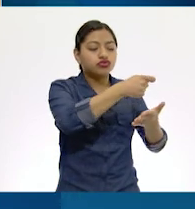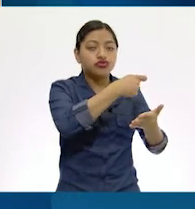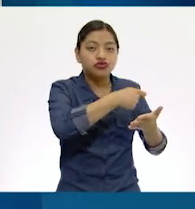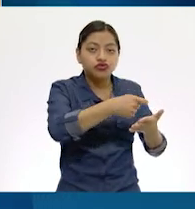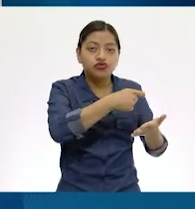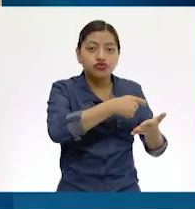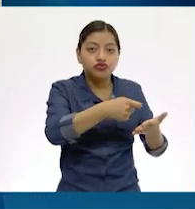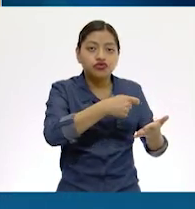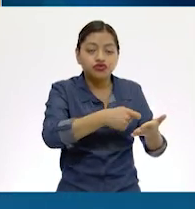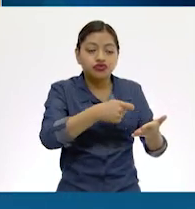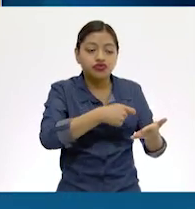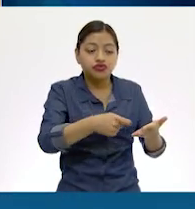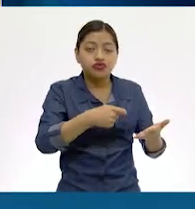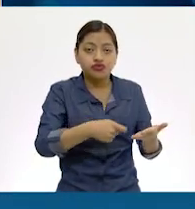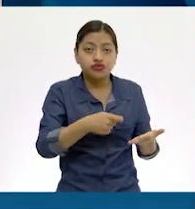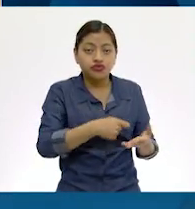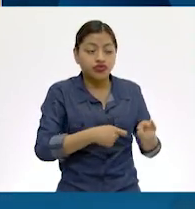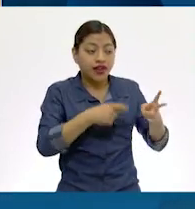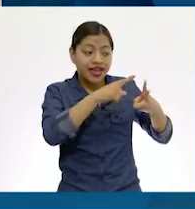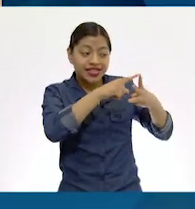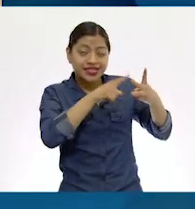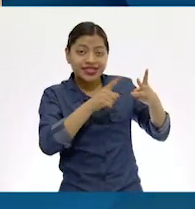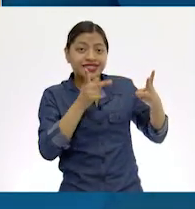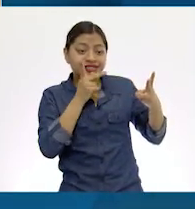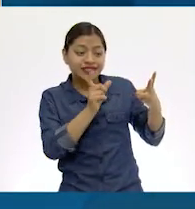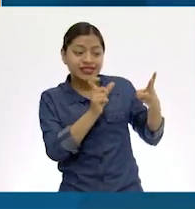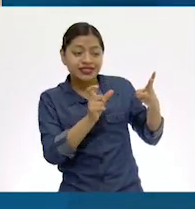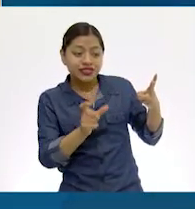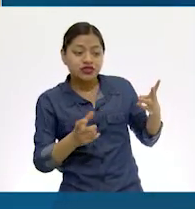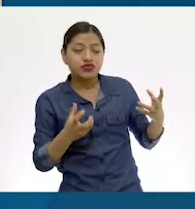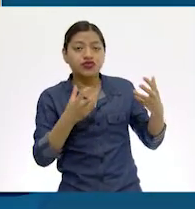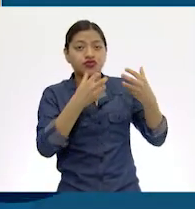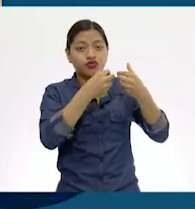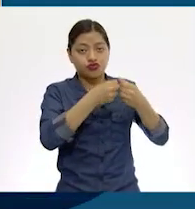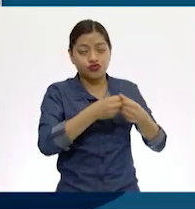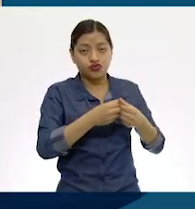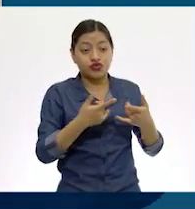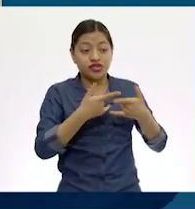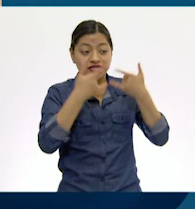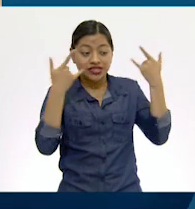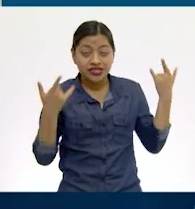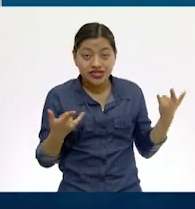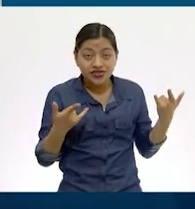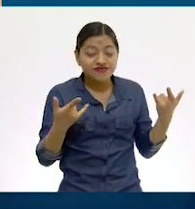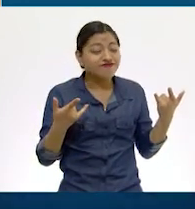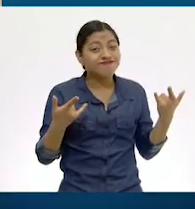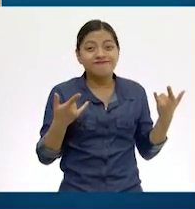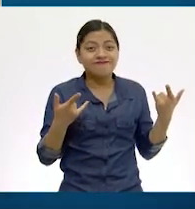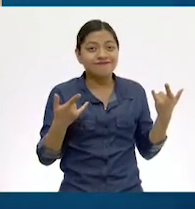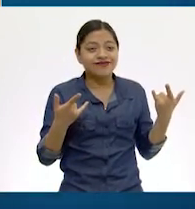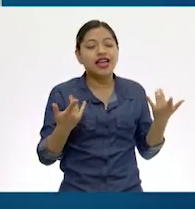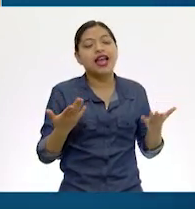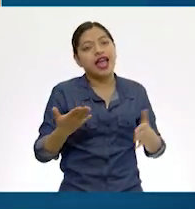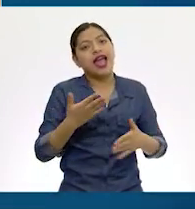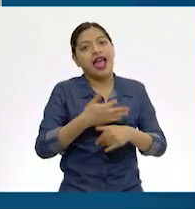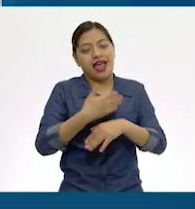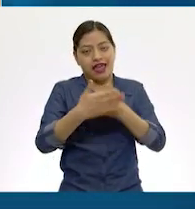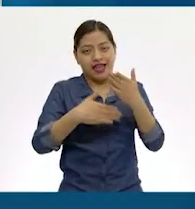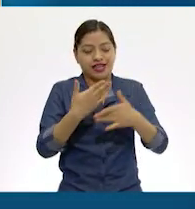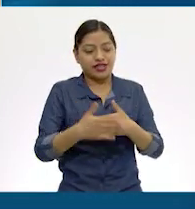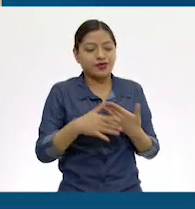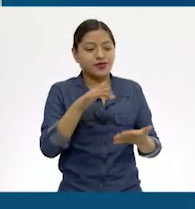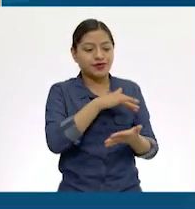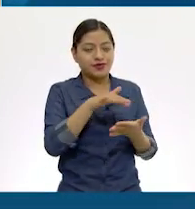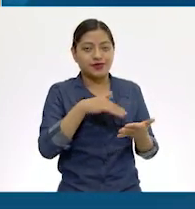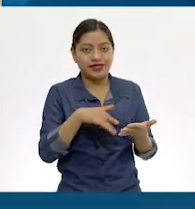hecho, una amalgama de estos tres conceptos y no una historia real para ser leída e interpretada